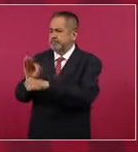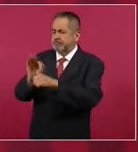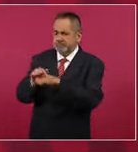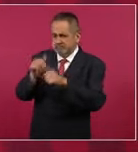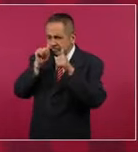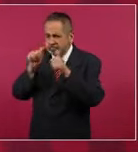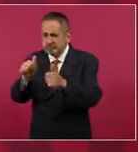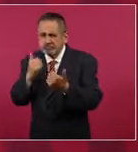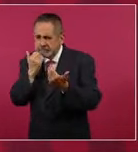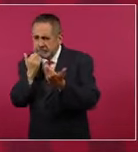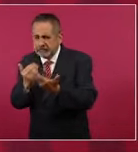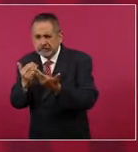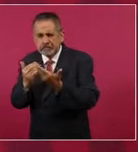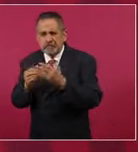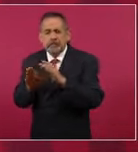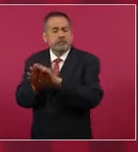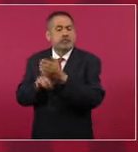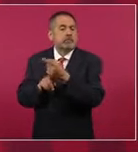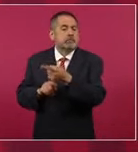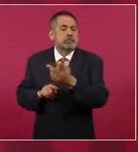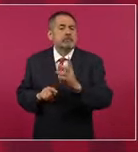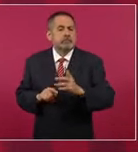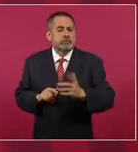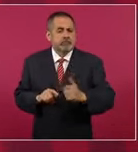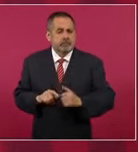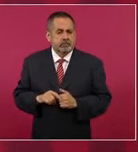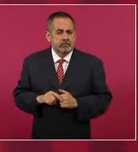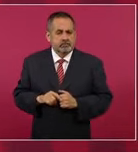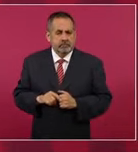y los